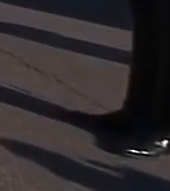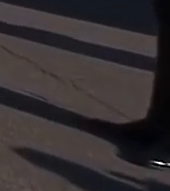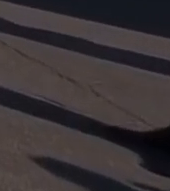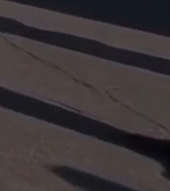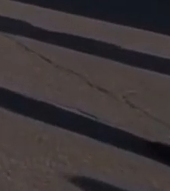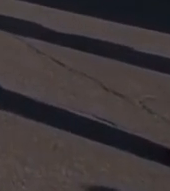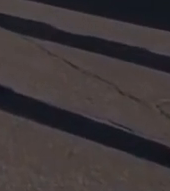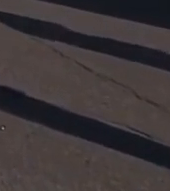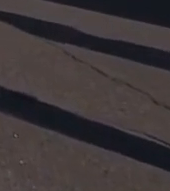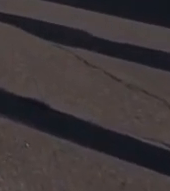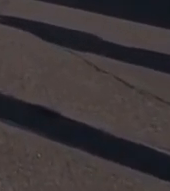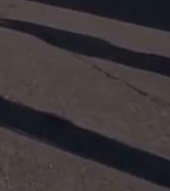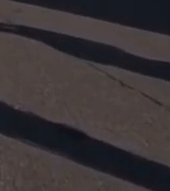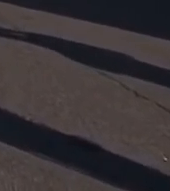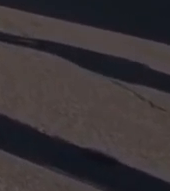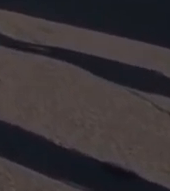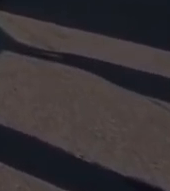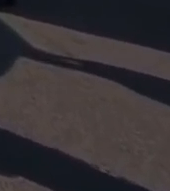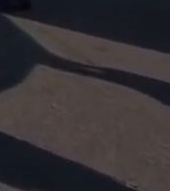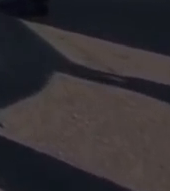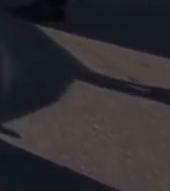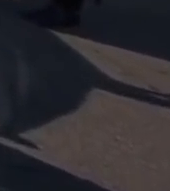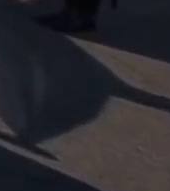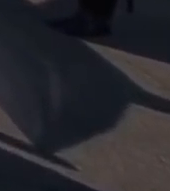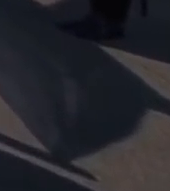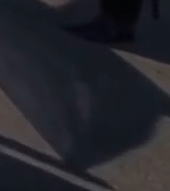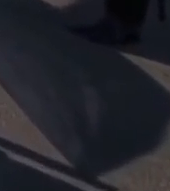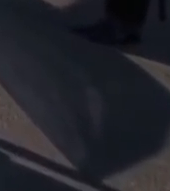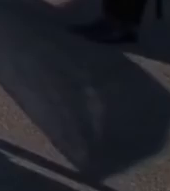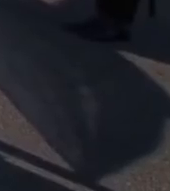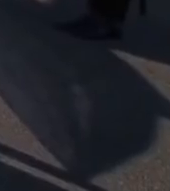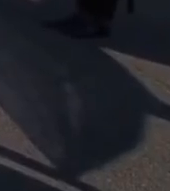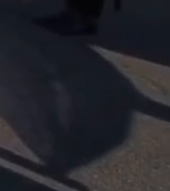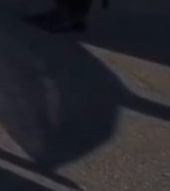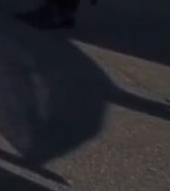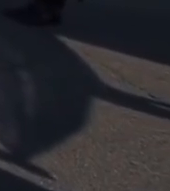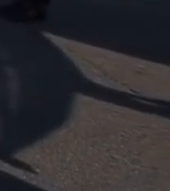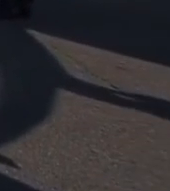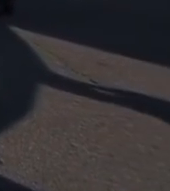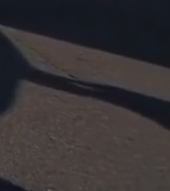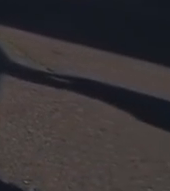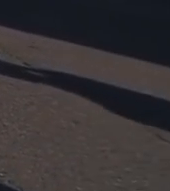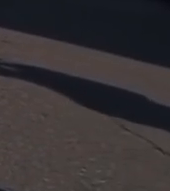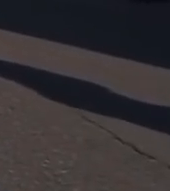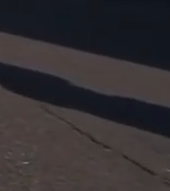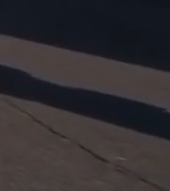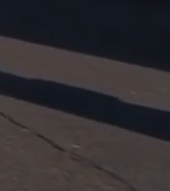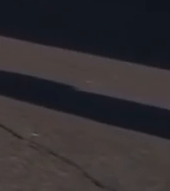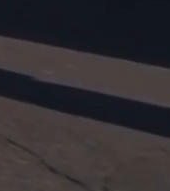Finalizado entonces el acto de promesa de lealtad a la